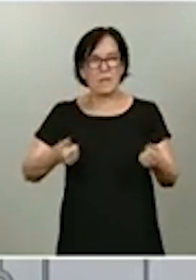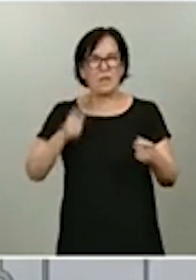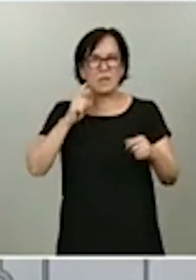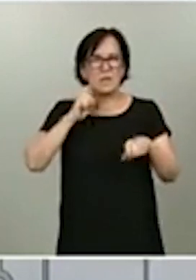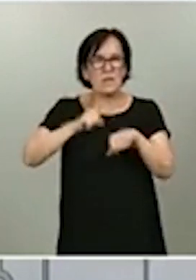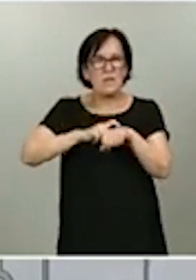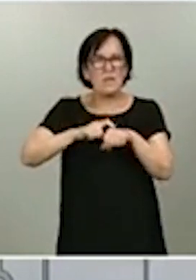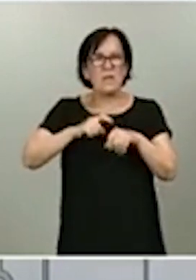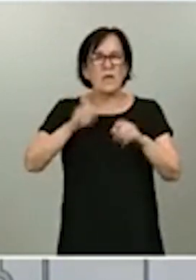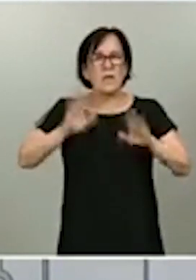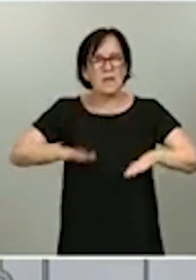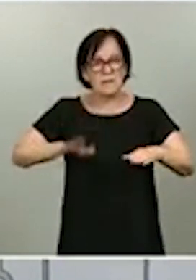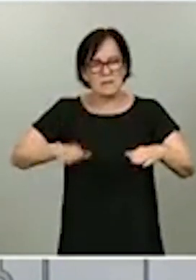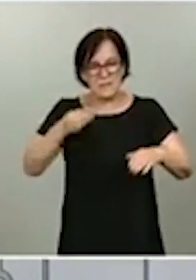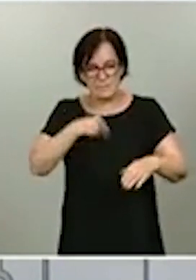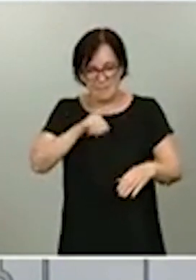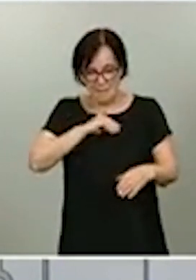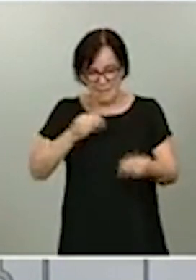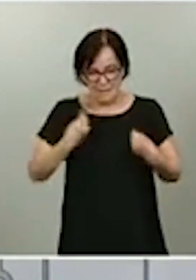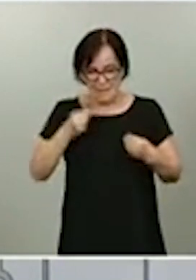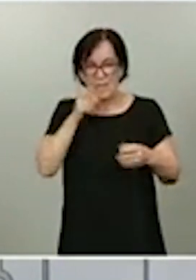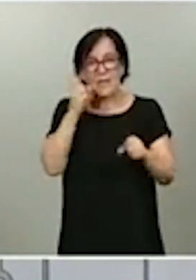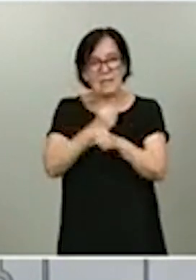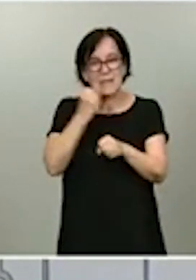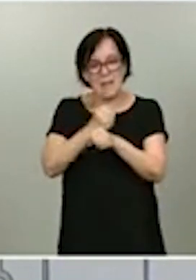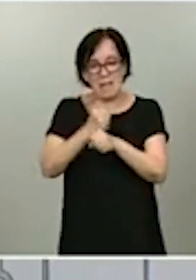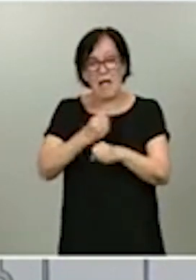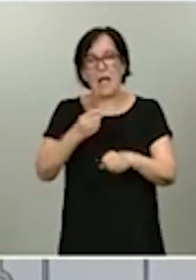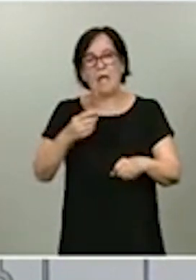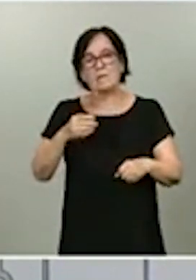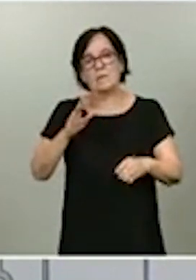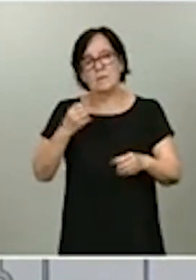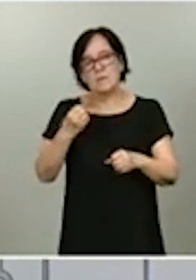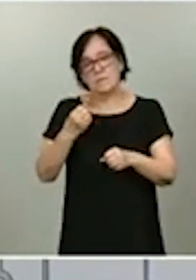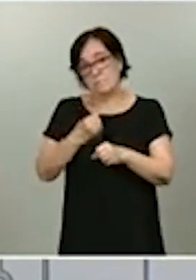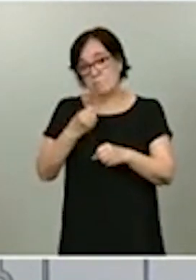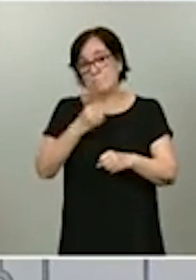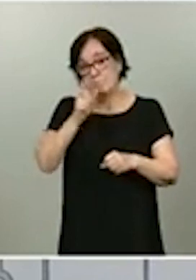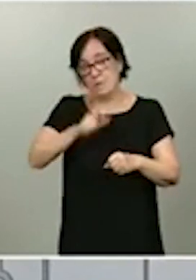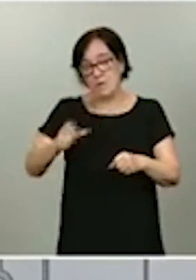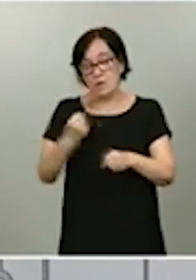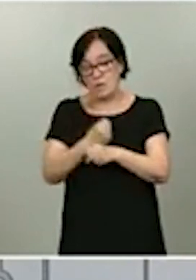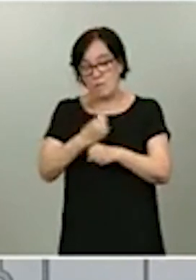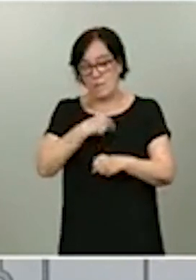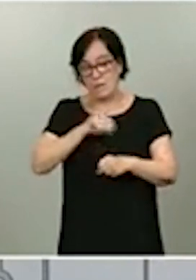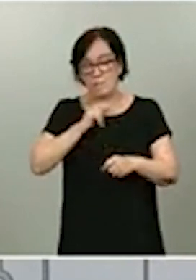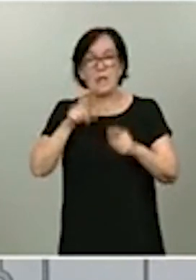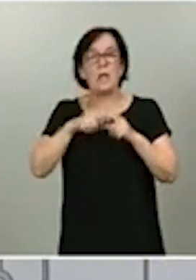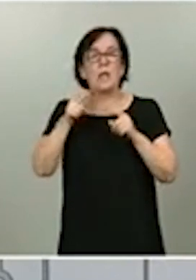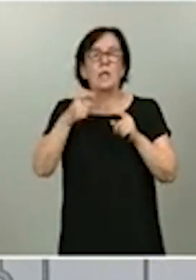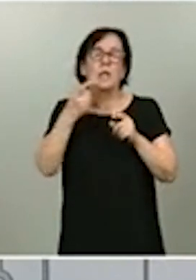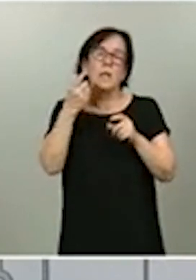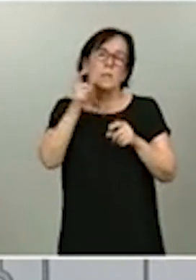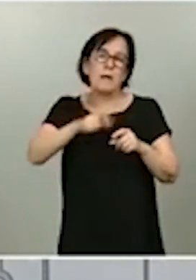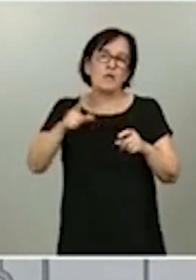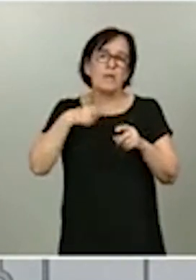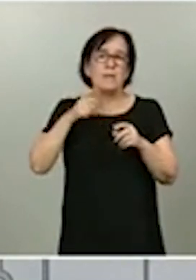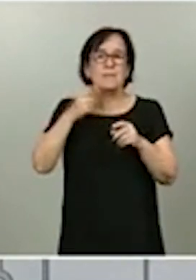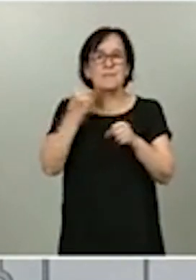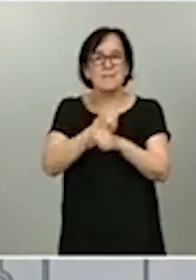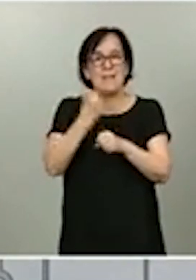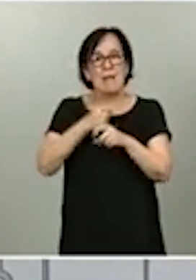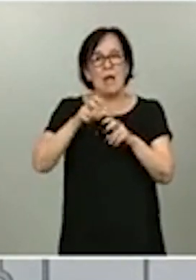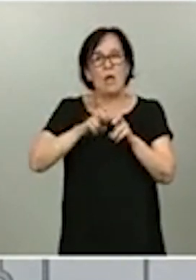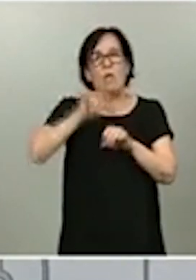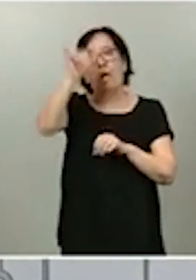España, personas que trabajan en España, personas que tienen un trabajo transfronterizo que no pueden evitar y algunos grupos muy particulares